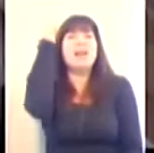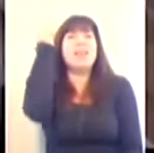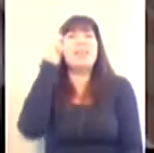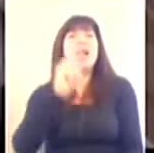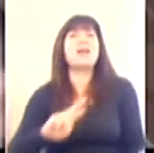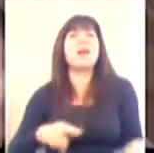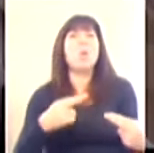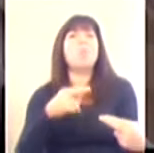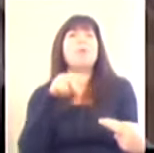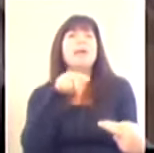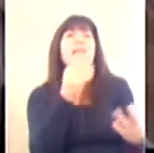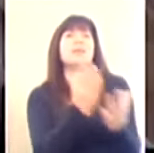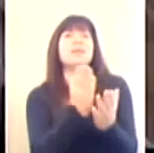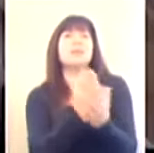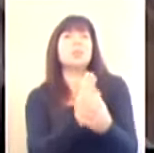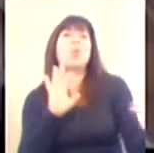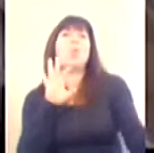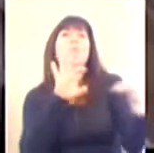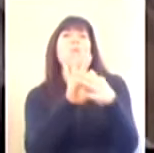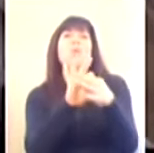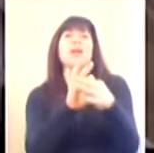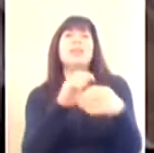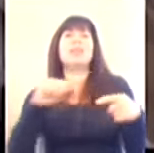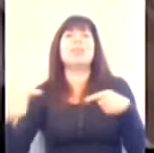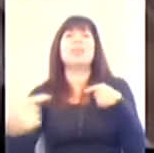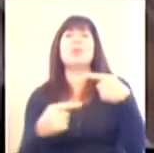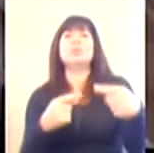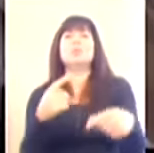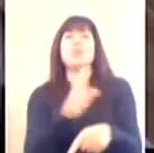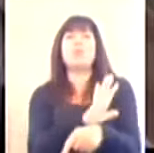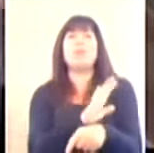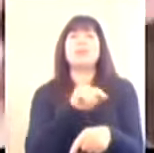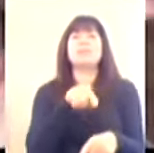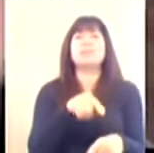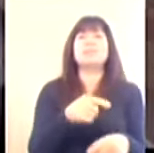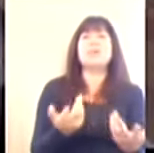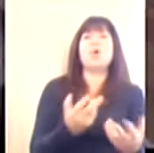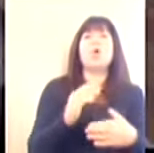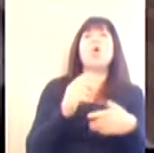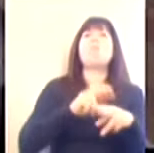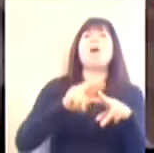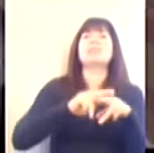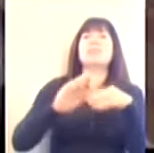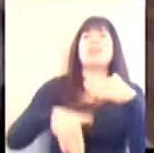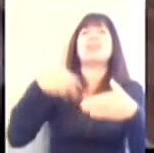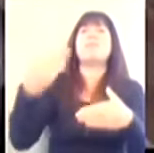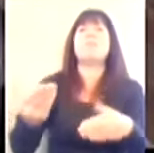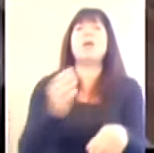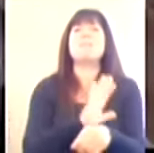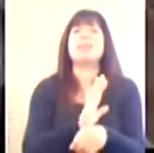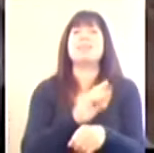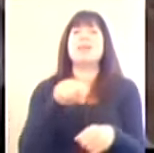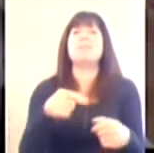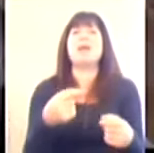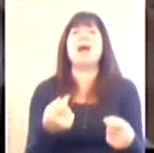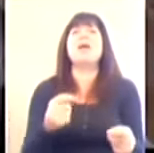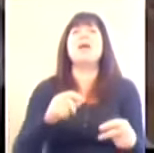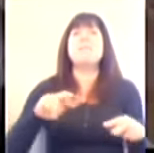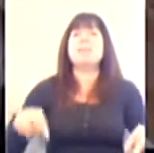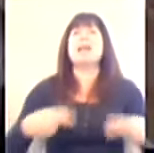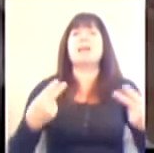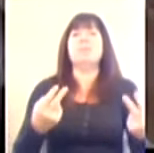retomarlo y unirlo a la discusión de la reactivación económica, porque eso es donde tenemos que aterrizar hoy en día casi